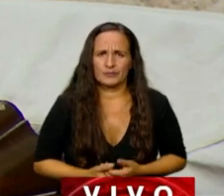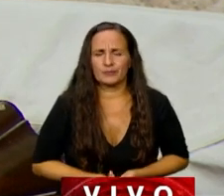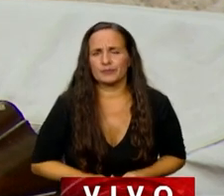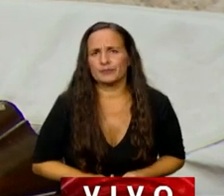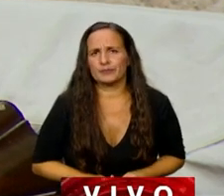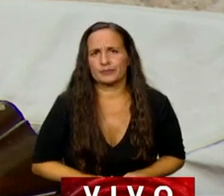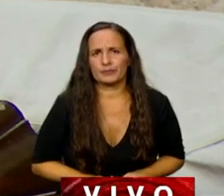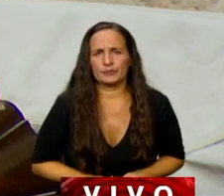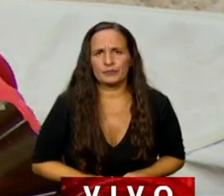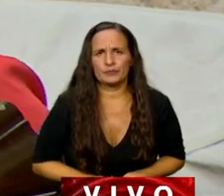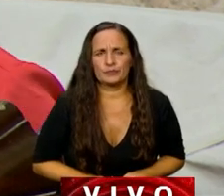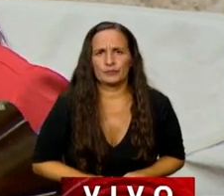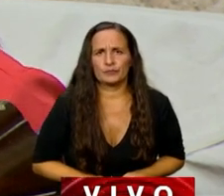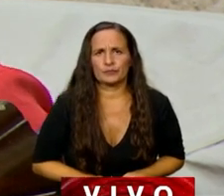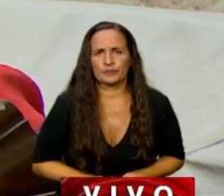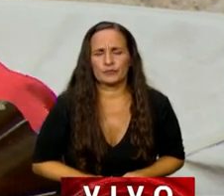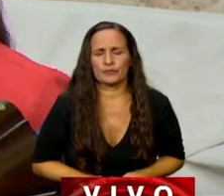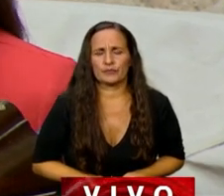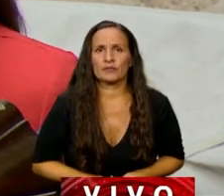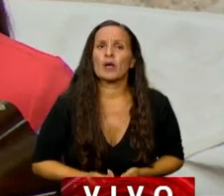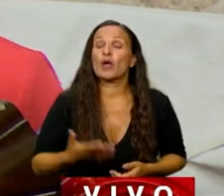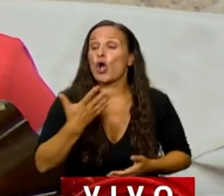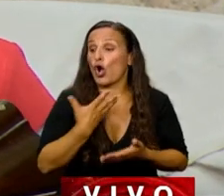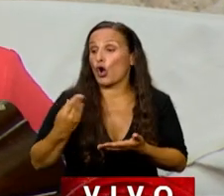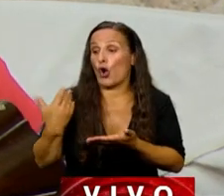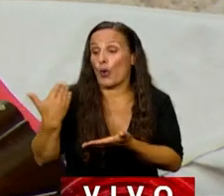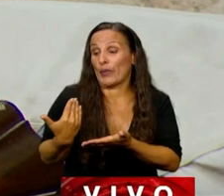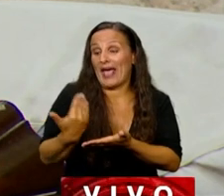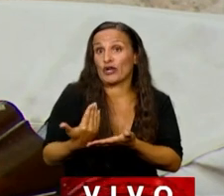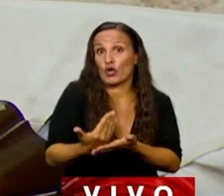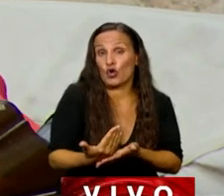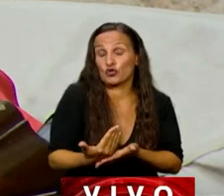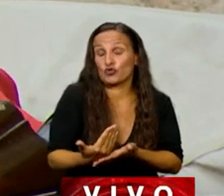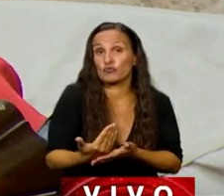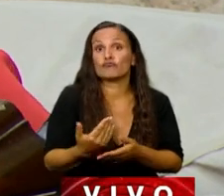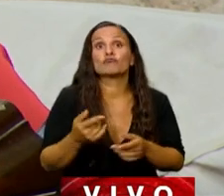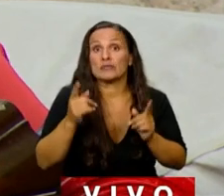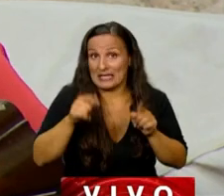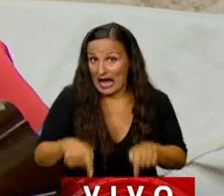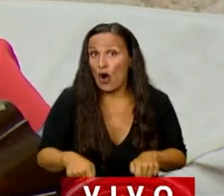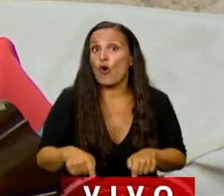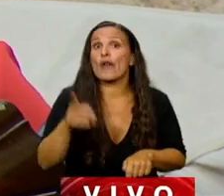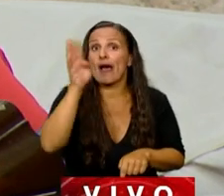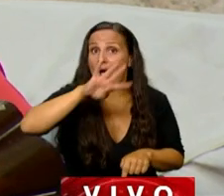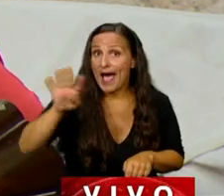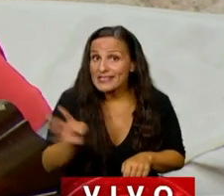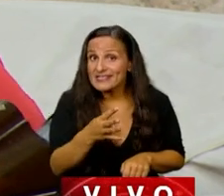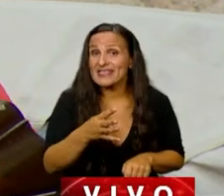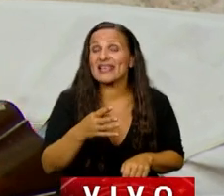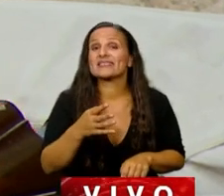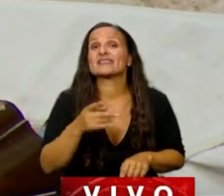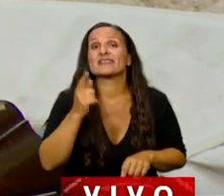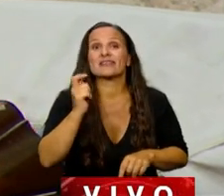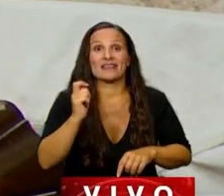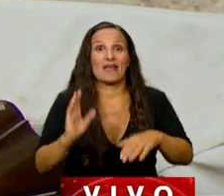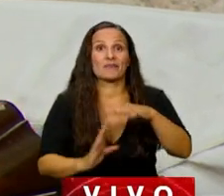Bajo los sucesivos gobiernos, pero especialmente ahora, el ANSES, bajo la dirección de la